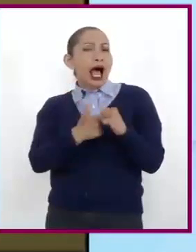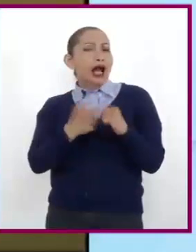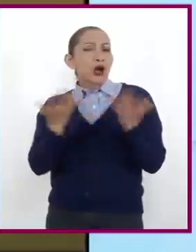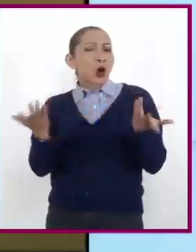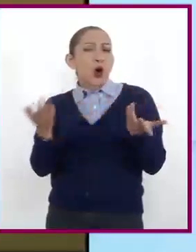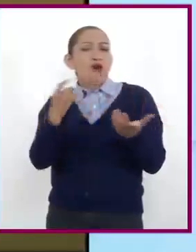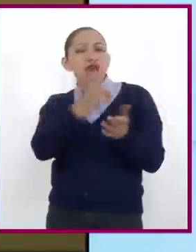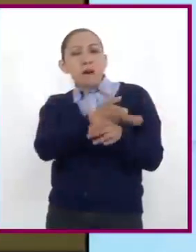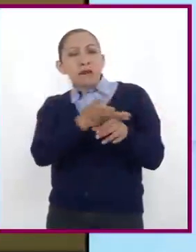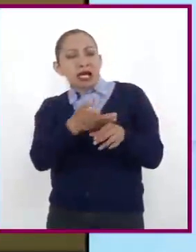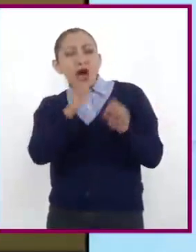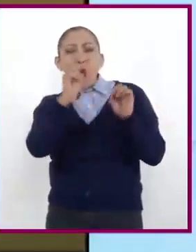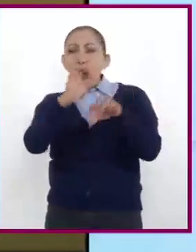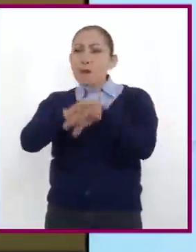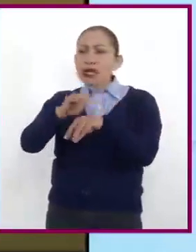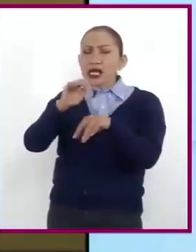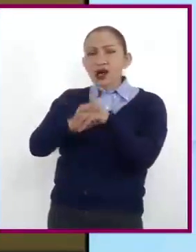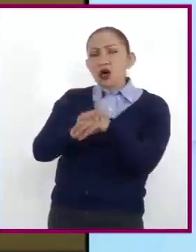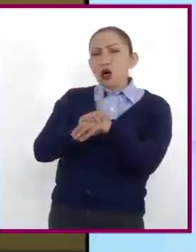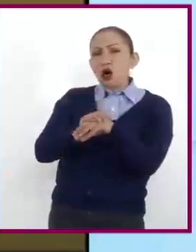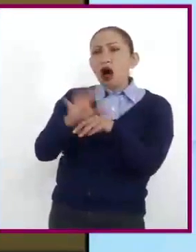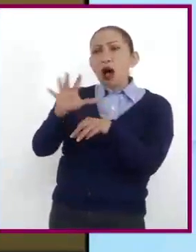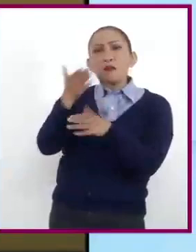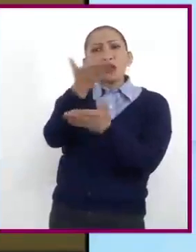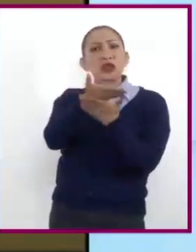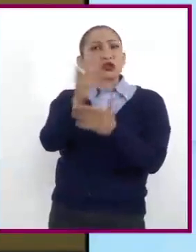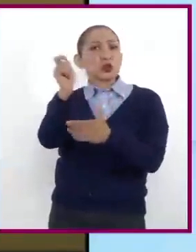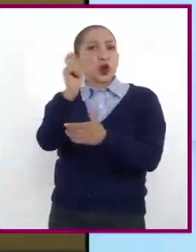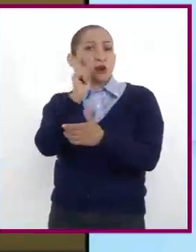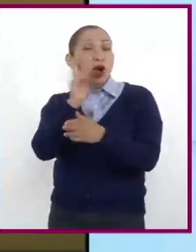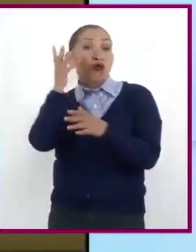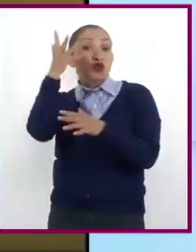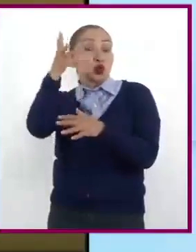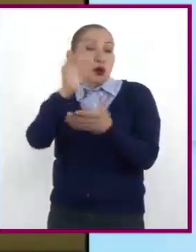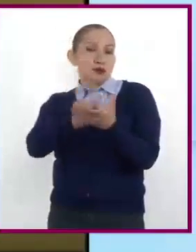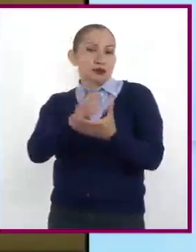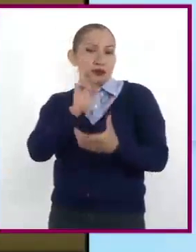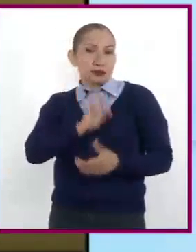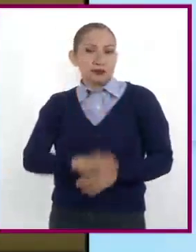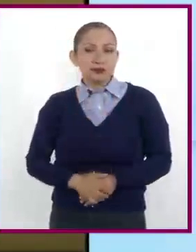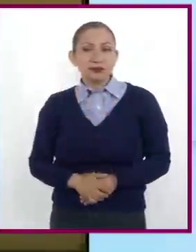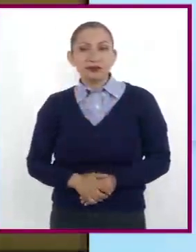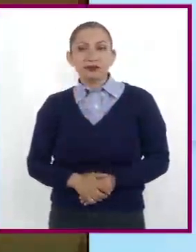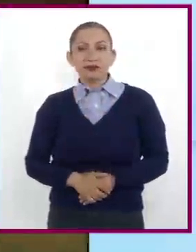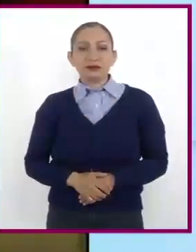en que algún familiar o amigo tuyo ha pedido a su novia o futura esposa.